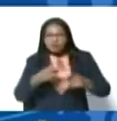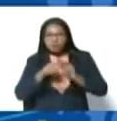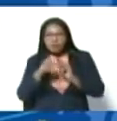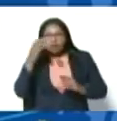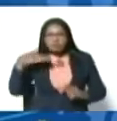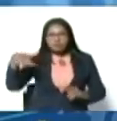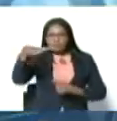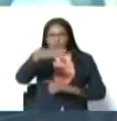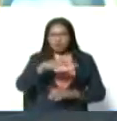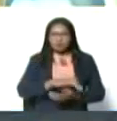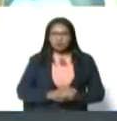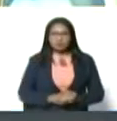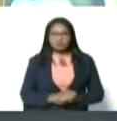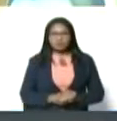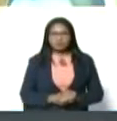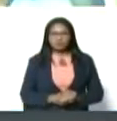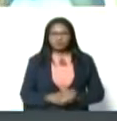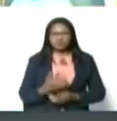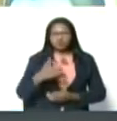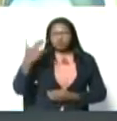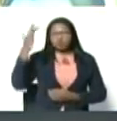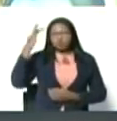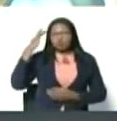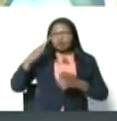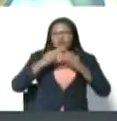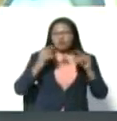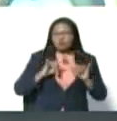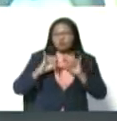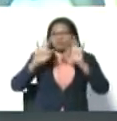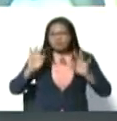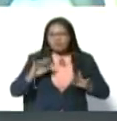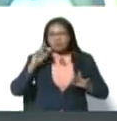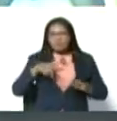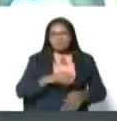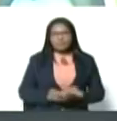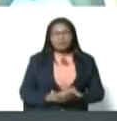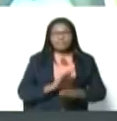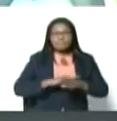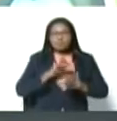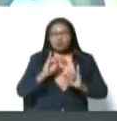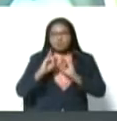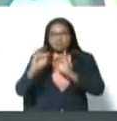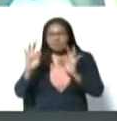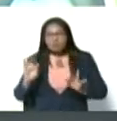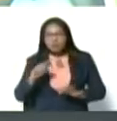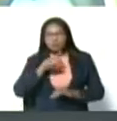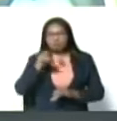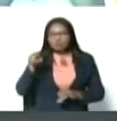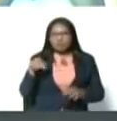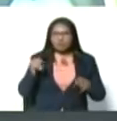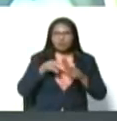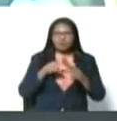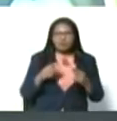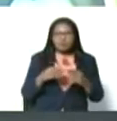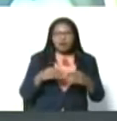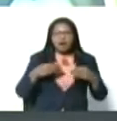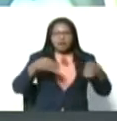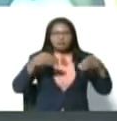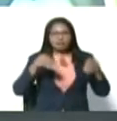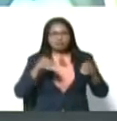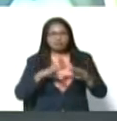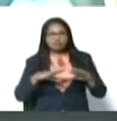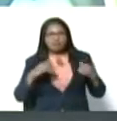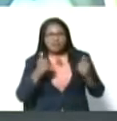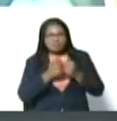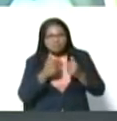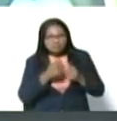del pueblo y sé que todo esto ha sido posible por ustedes, todo el aluminio naval. Nos los